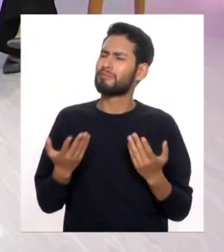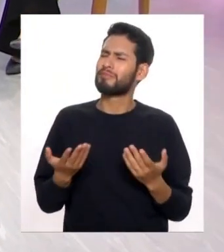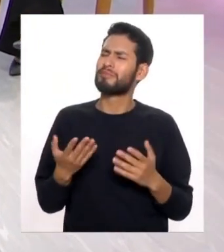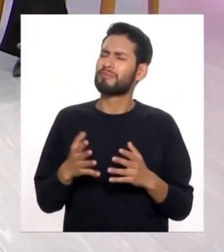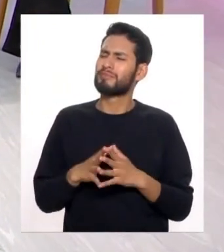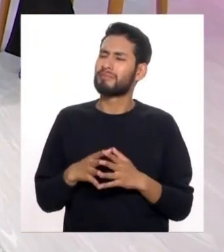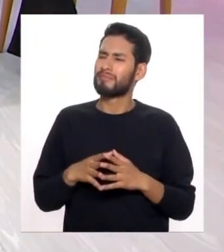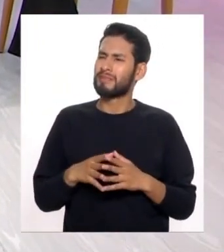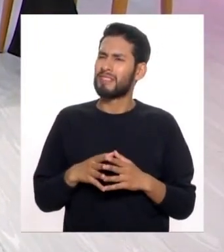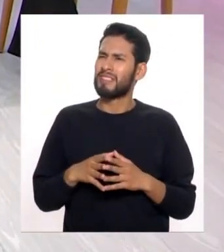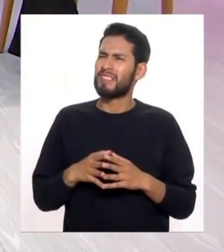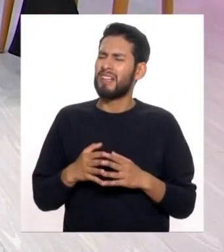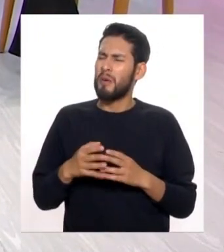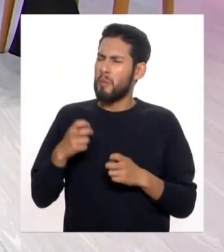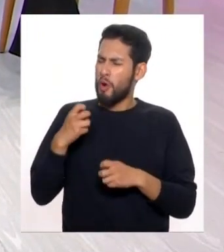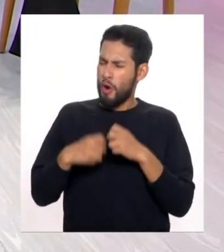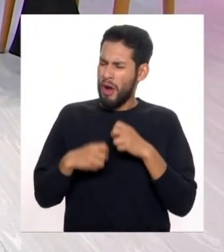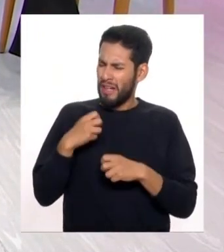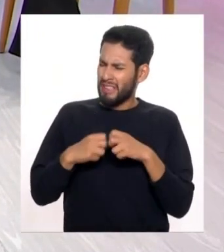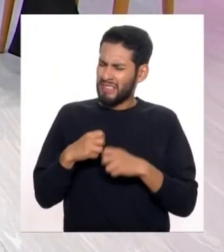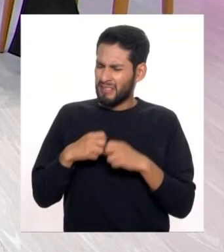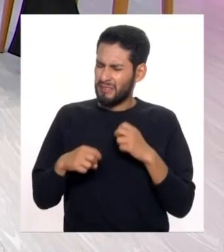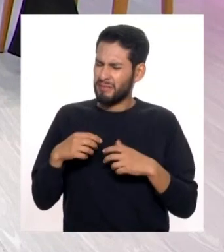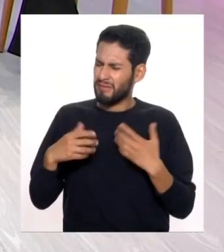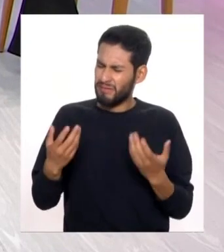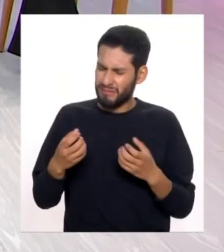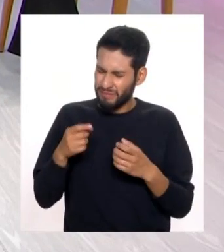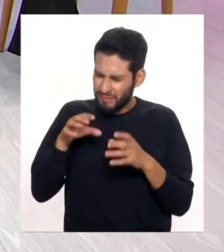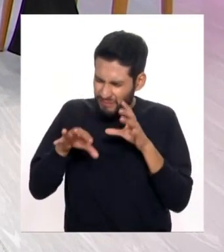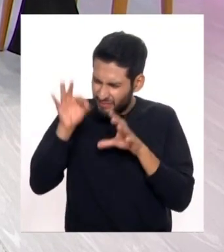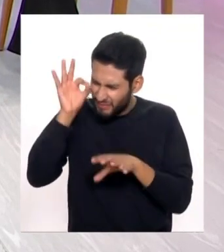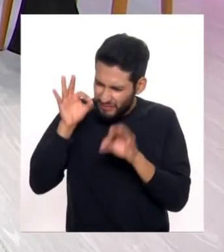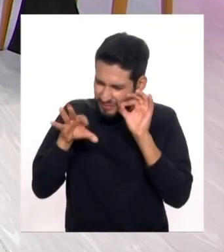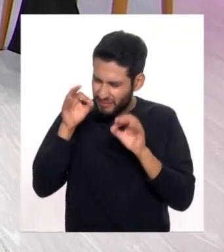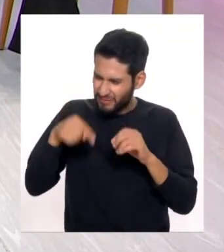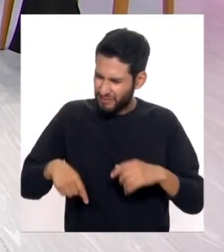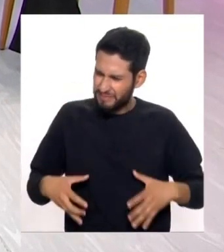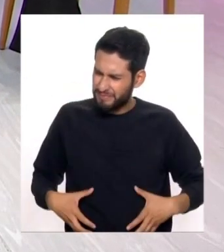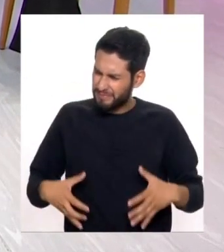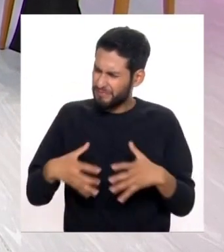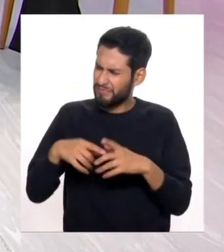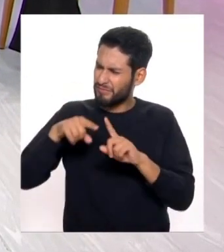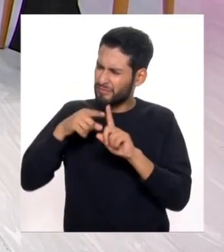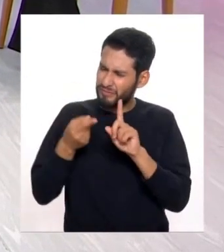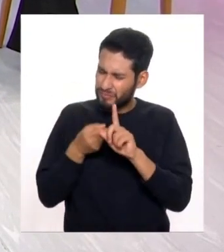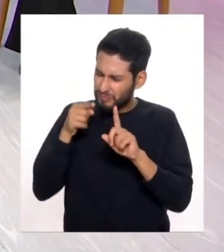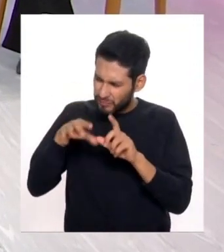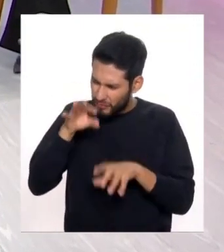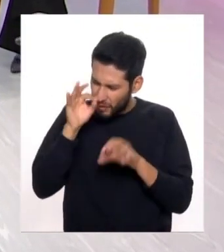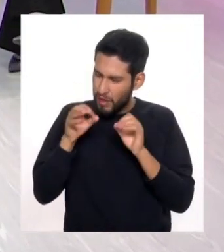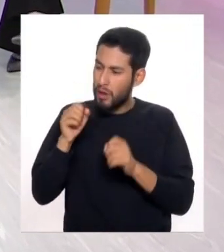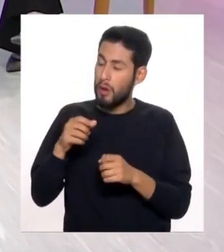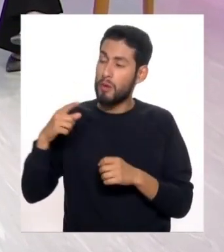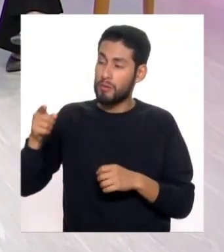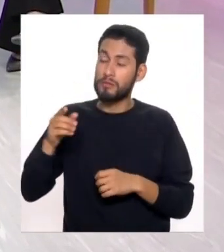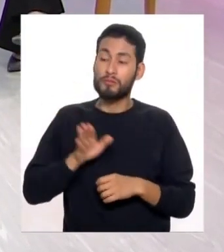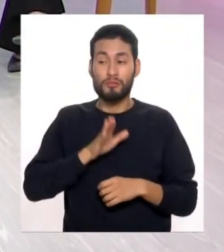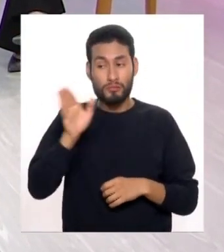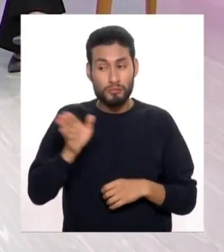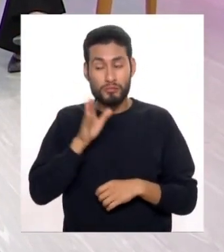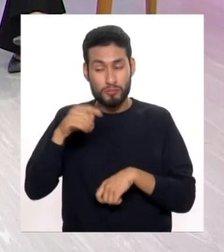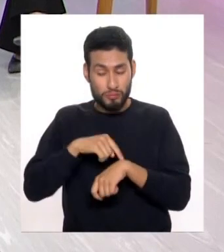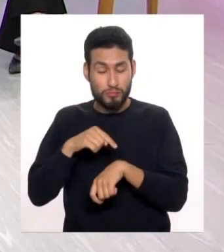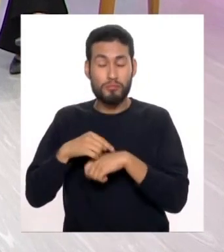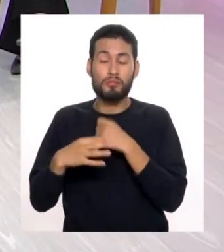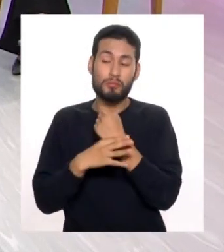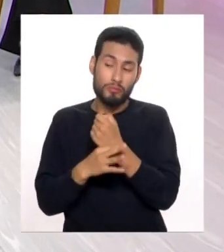cuáles son aquellos problemas que se diagnostican en esta etapa prenatal, en los controles que uno debe tener con su ginecobstetra